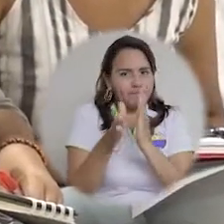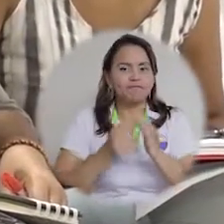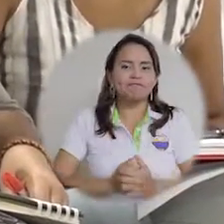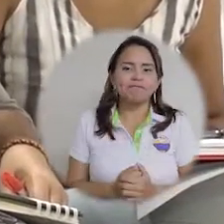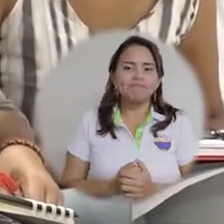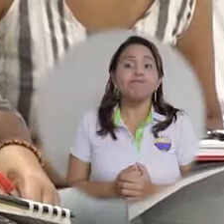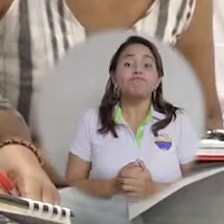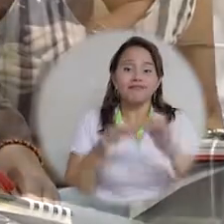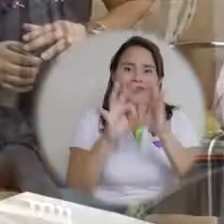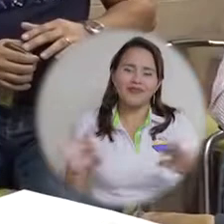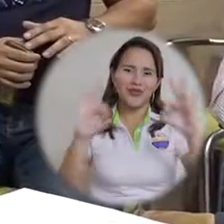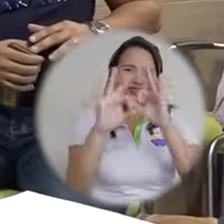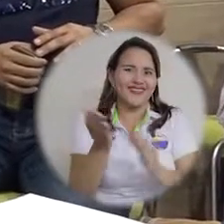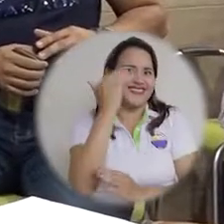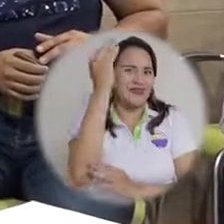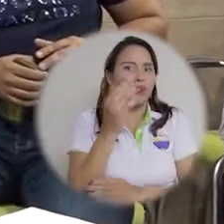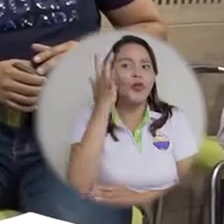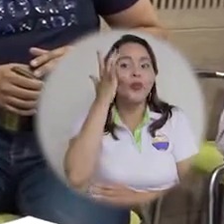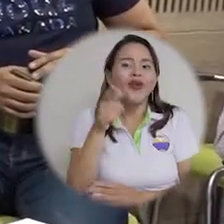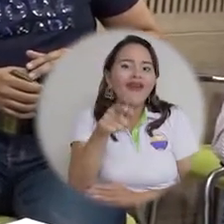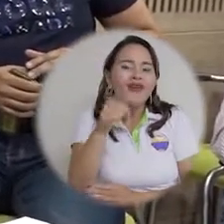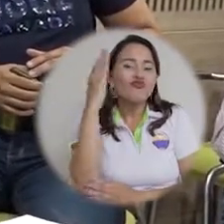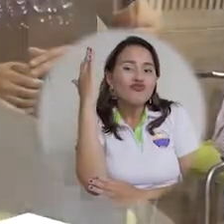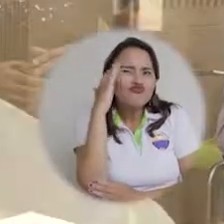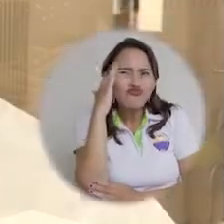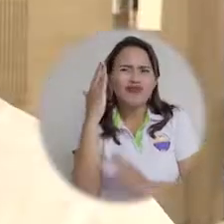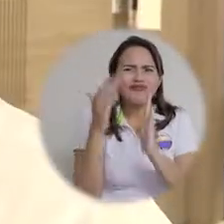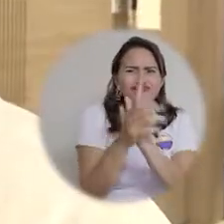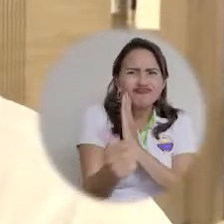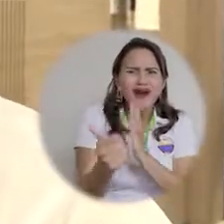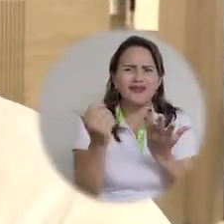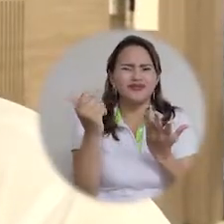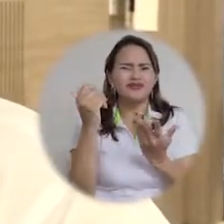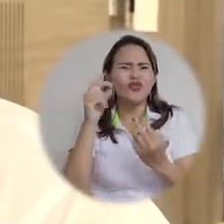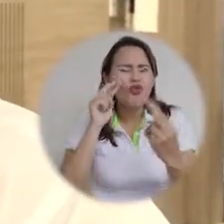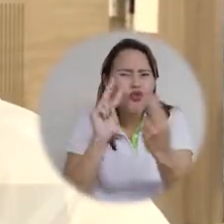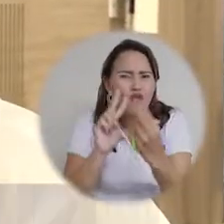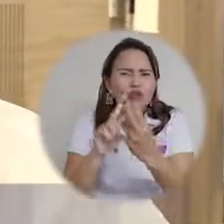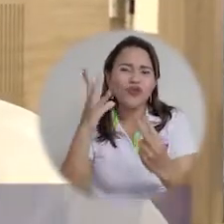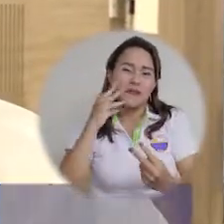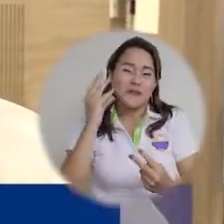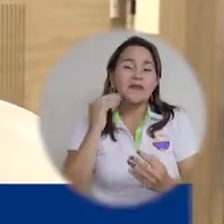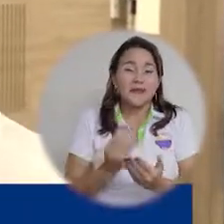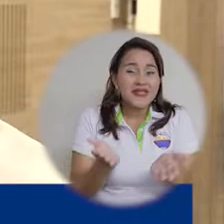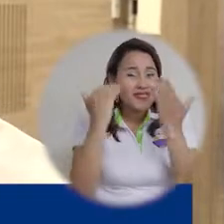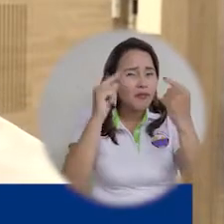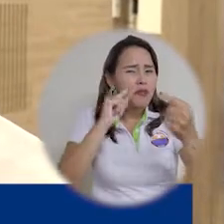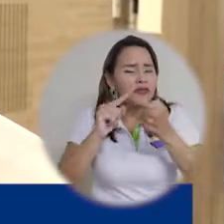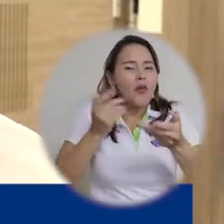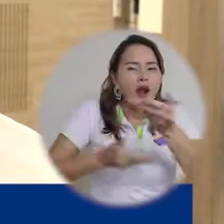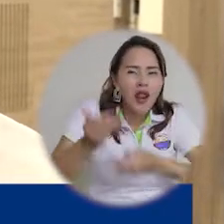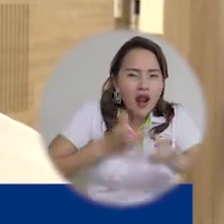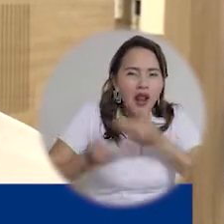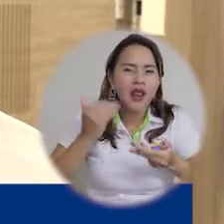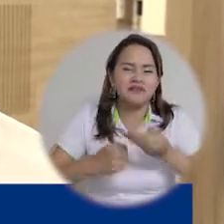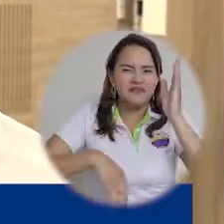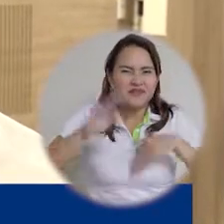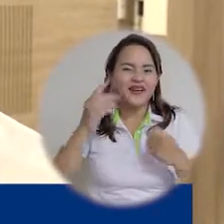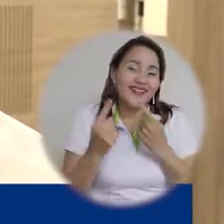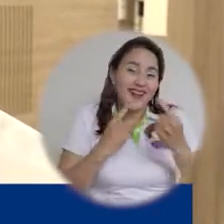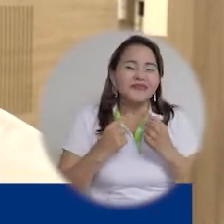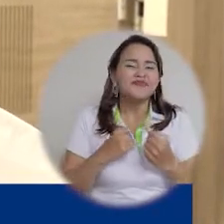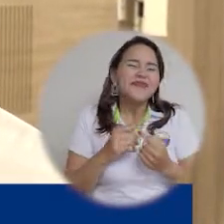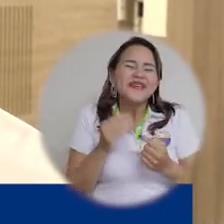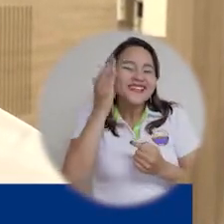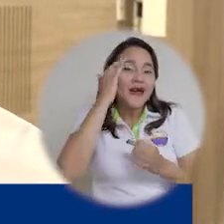que es muy importante porque es que quien desarrolla las actividades van a ser ellos en el futuro. Entonces es necesario que contemos y que podamos conversar con ellos. Y como yo decía, nosotros necesitamos